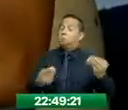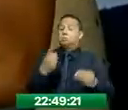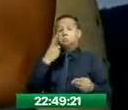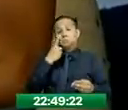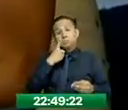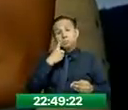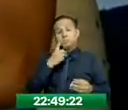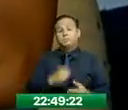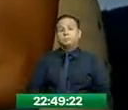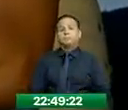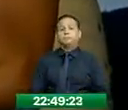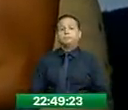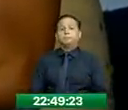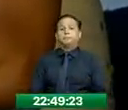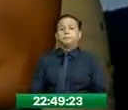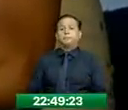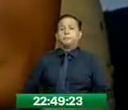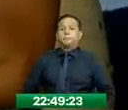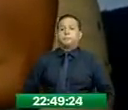adriana peralta